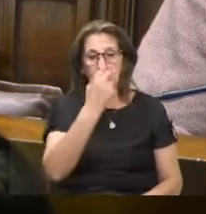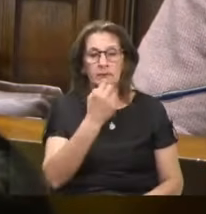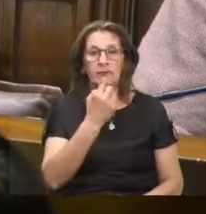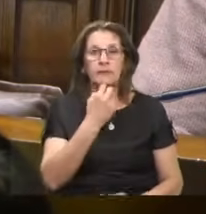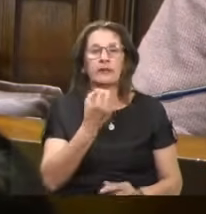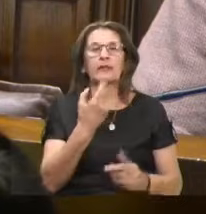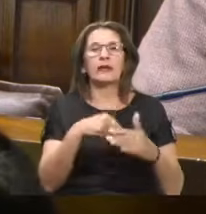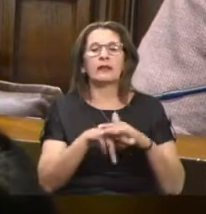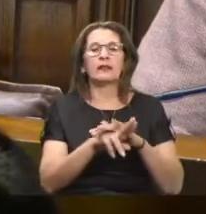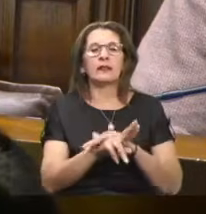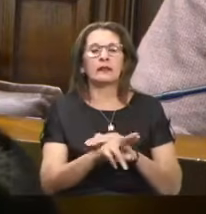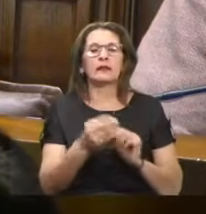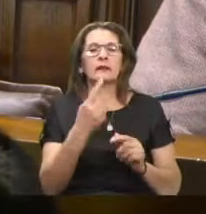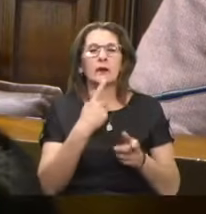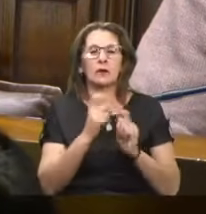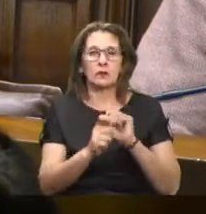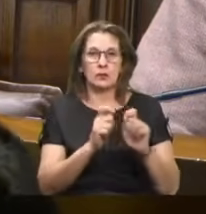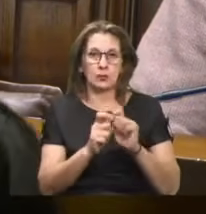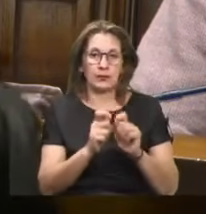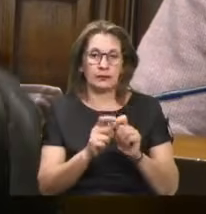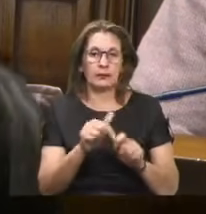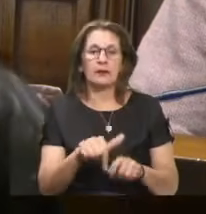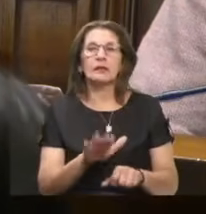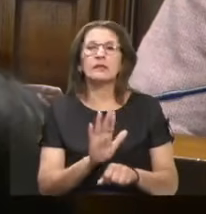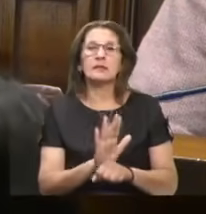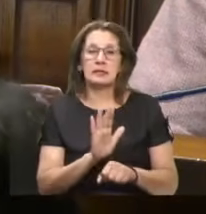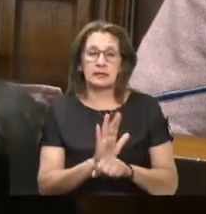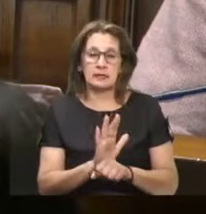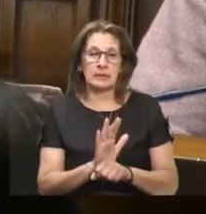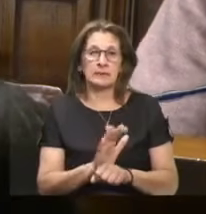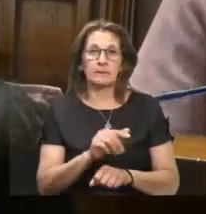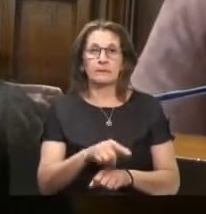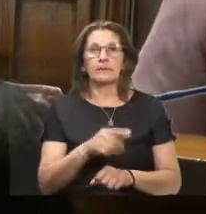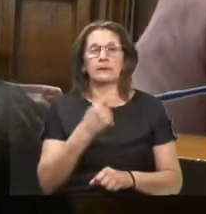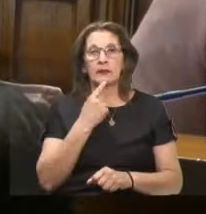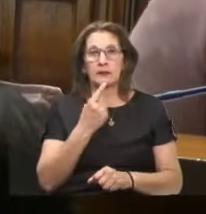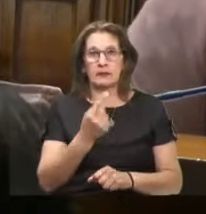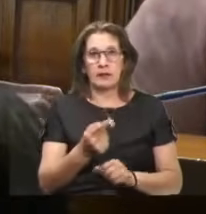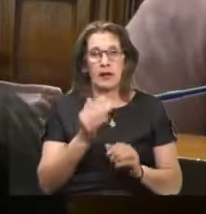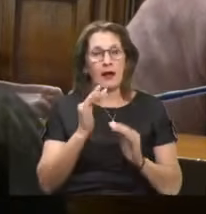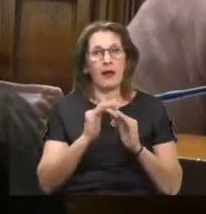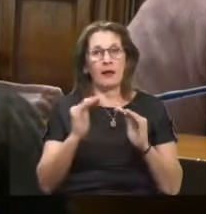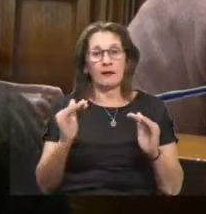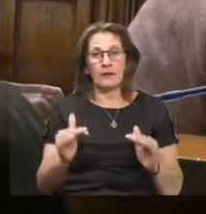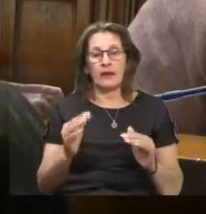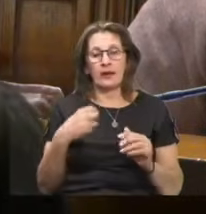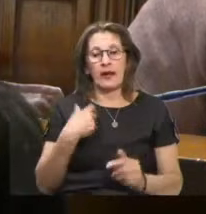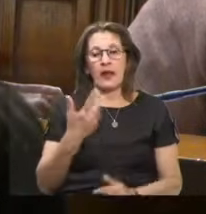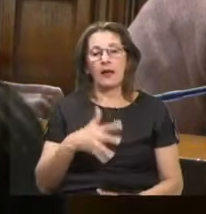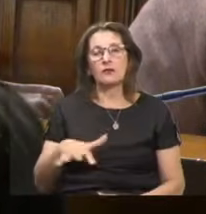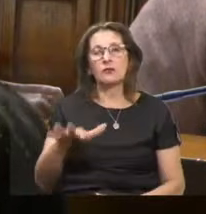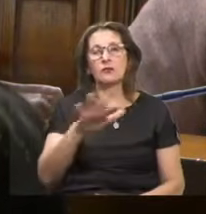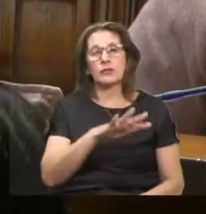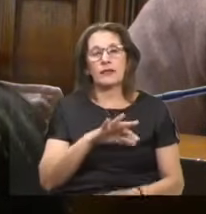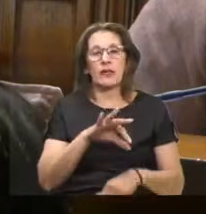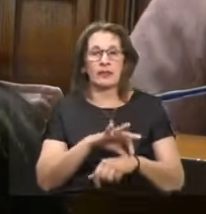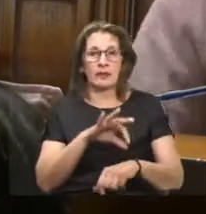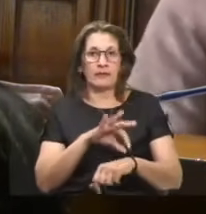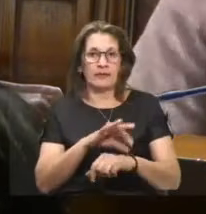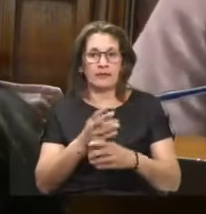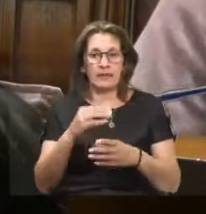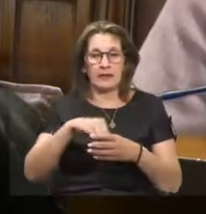internista consultante. Es así que se han establecido a nivel de la Sociedad de Medicina Interna del